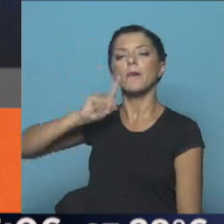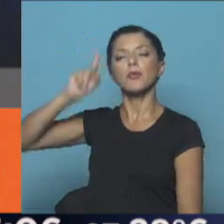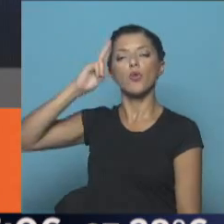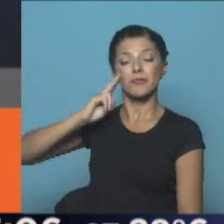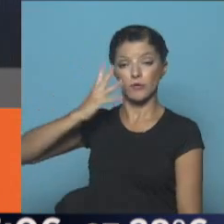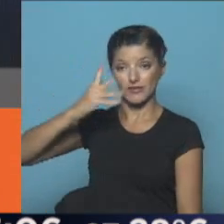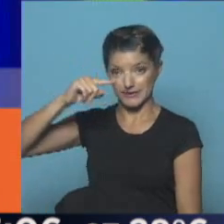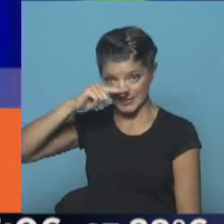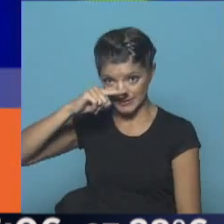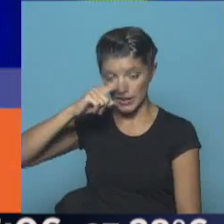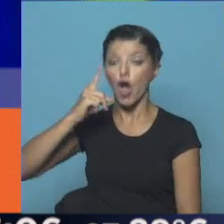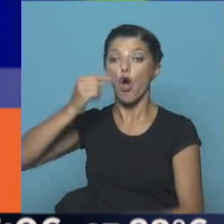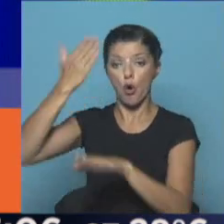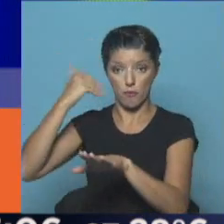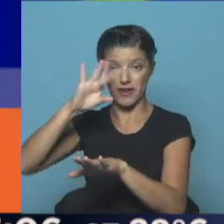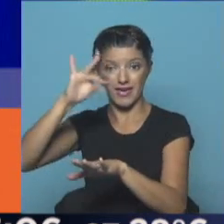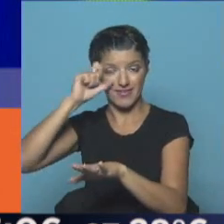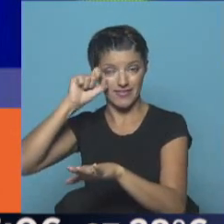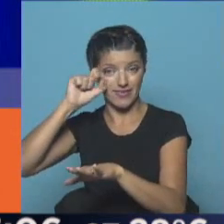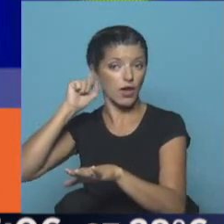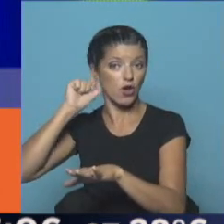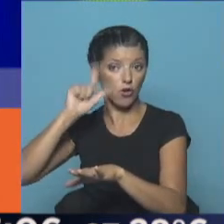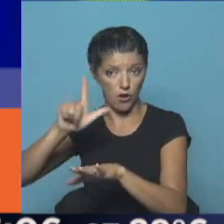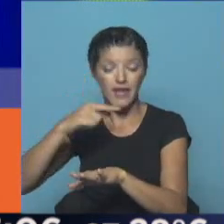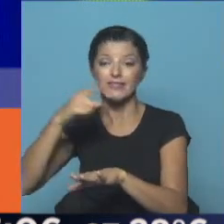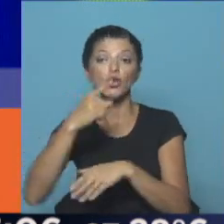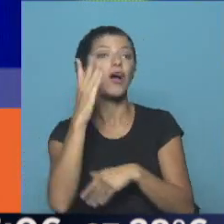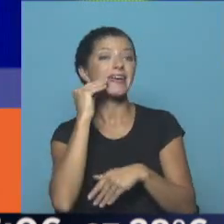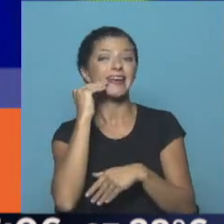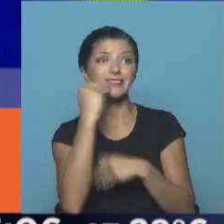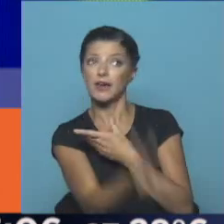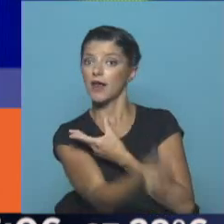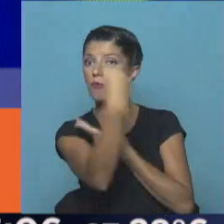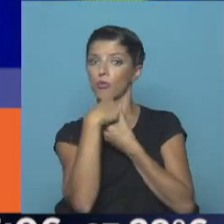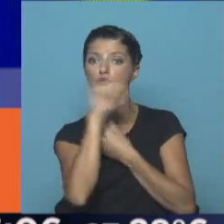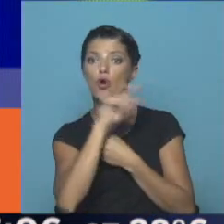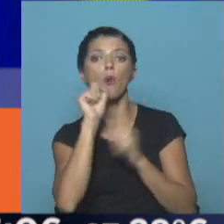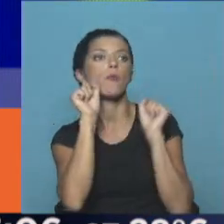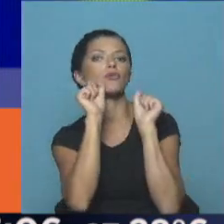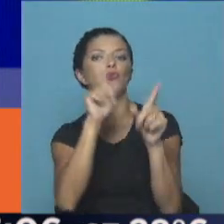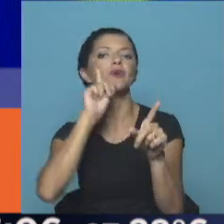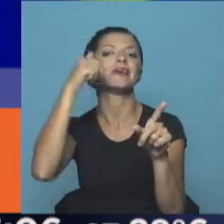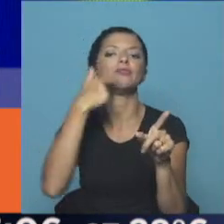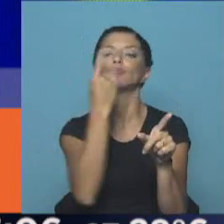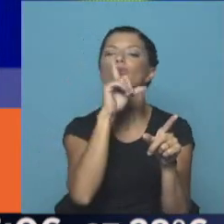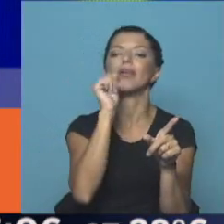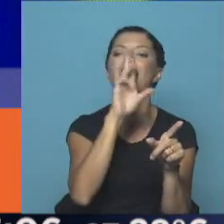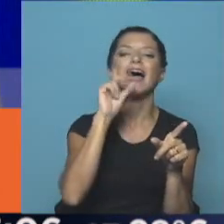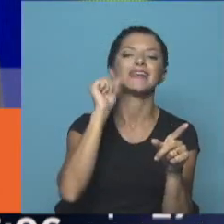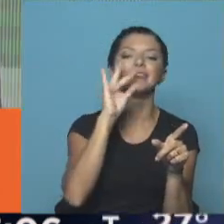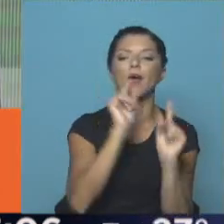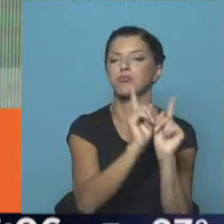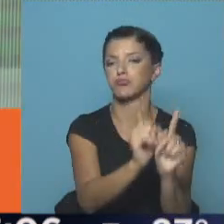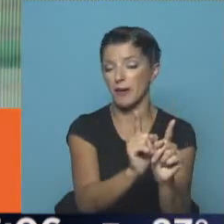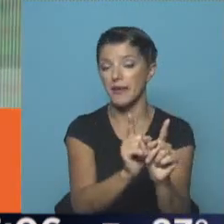momento Charles de Gaulle se opuso al ingreso de Inglaterra porque dijo deben conservar su insularidad y en realidad Francia vetó